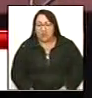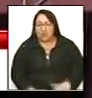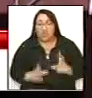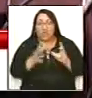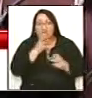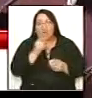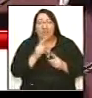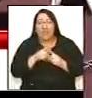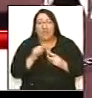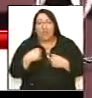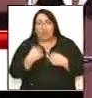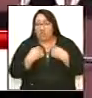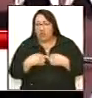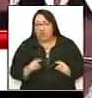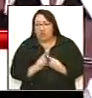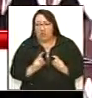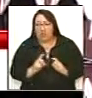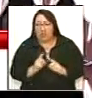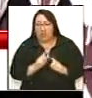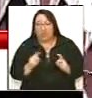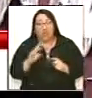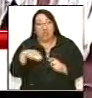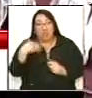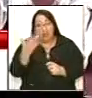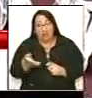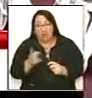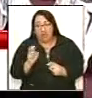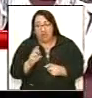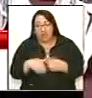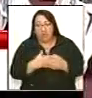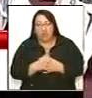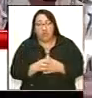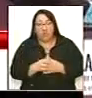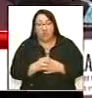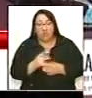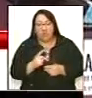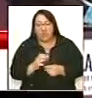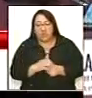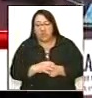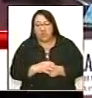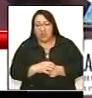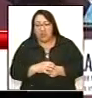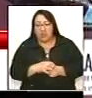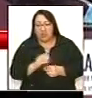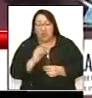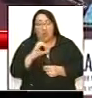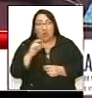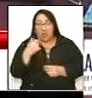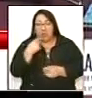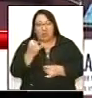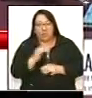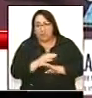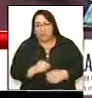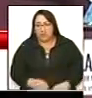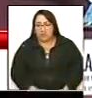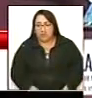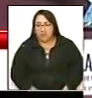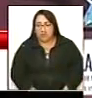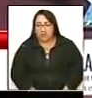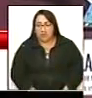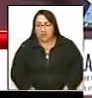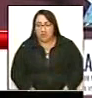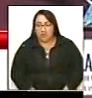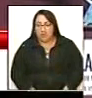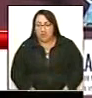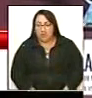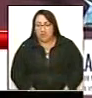tecnicismo. Yo no soy abogada tampoco. Después, el tema de la OMA ni siquiera lo voy a continuar porque lo que tengo acá es pura